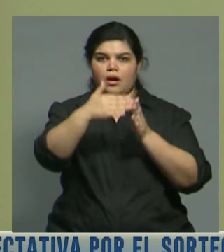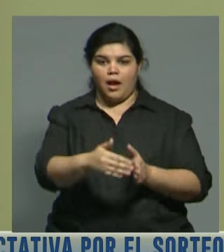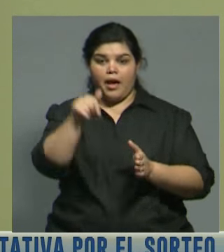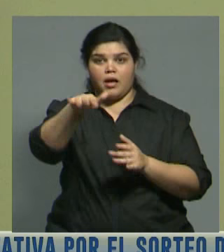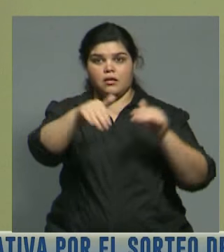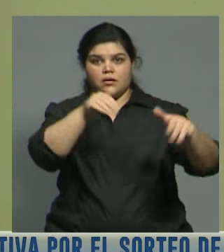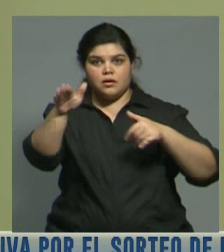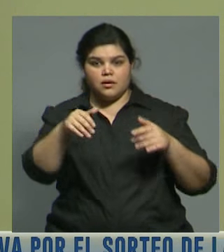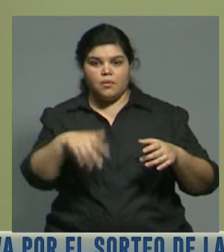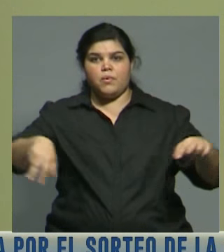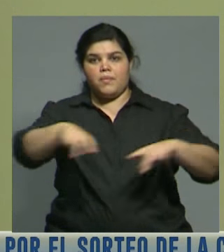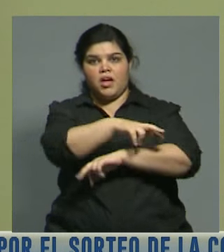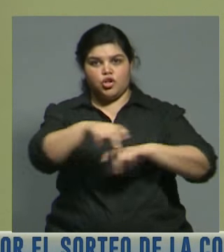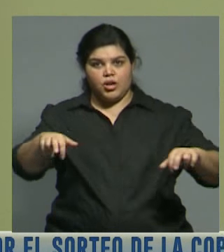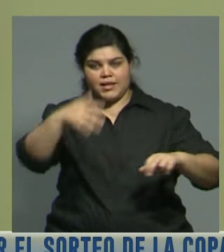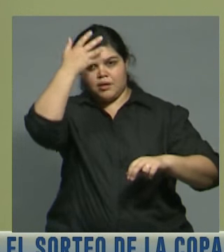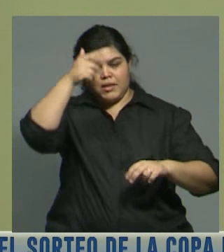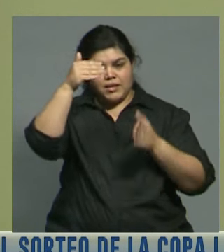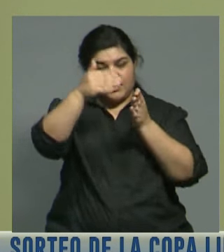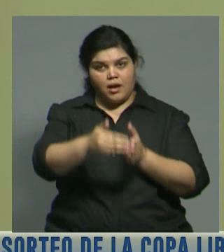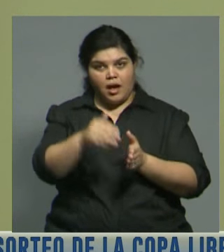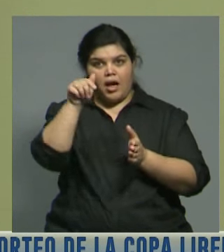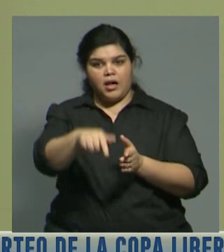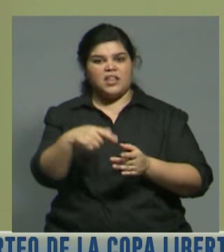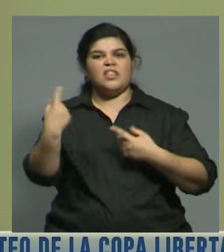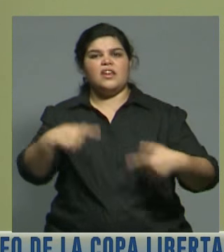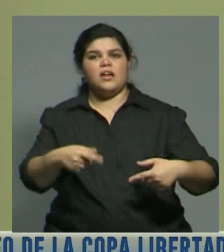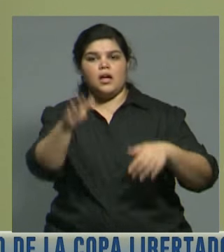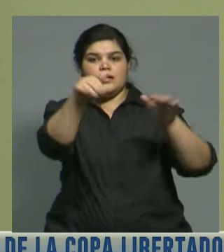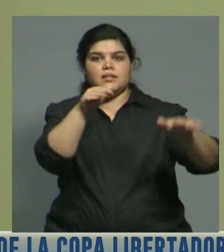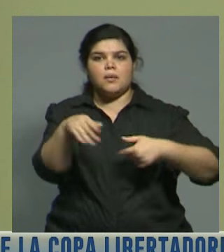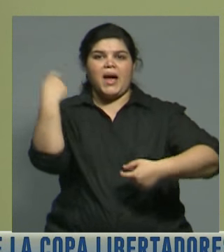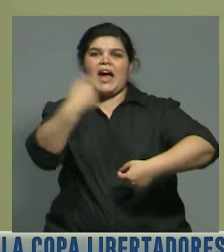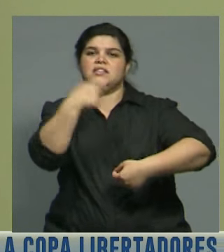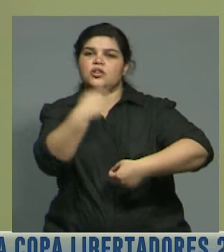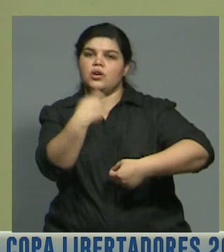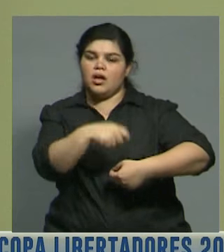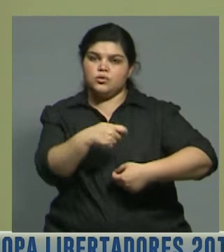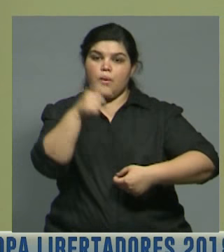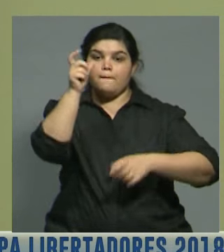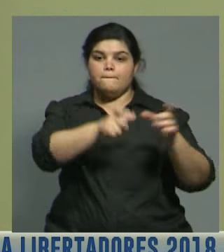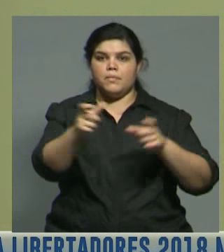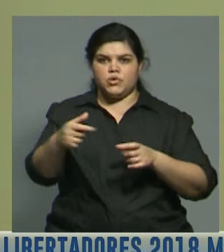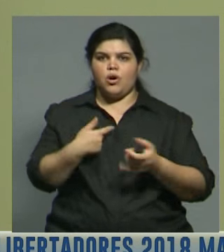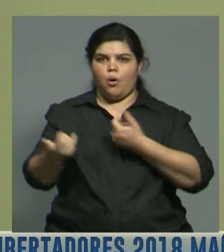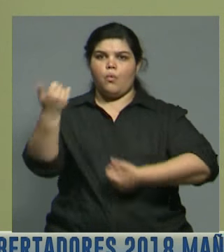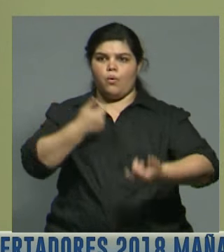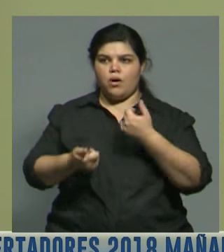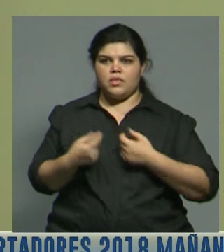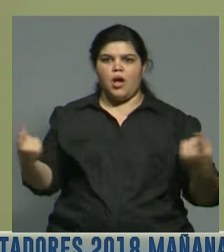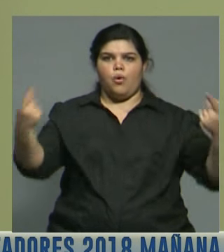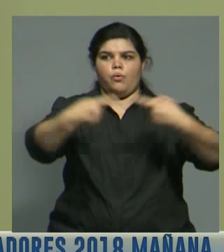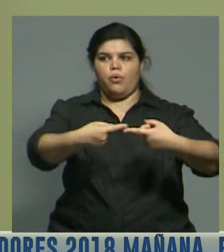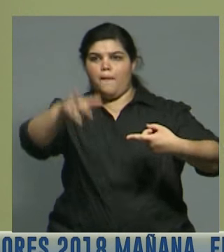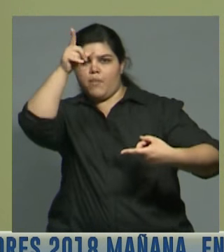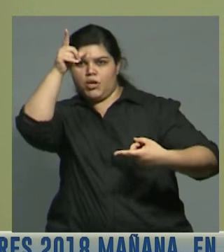convocatoria allí en la peatonal y San Martín de este cacerolazo, y que justamente nos contaba que hace pocos minutos ha habido un enfrentamiento con